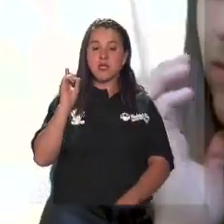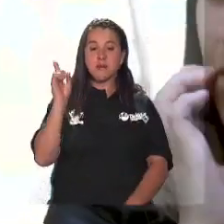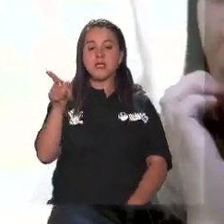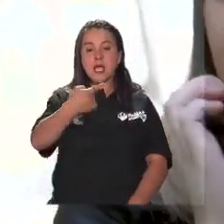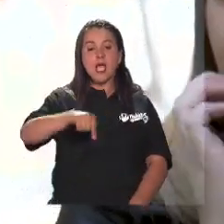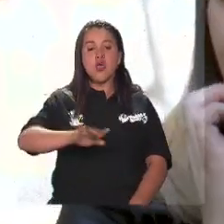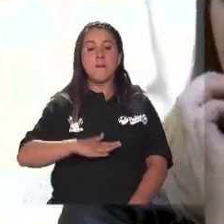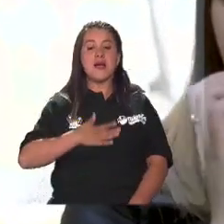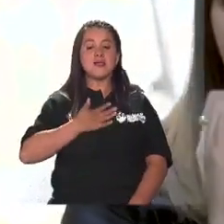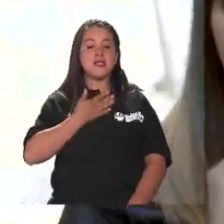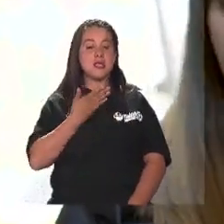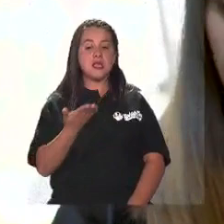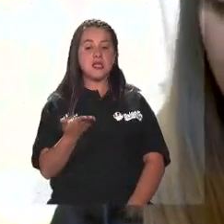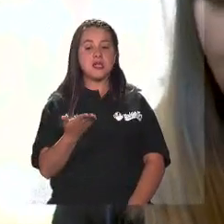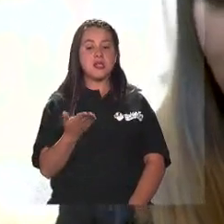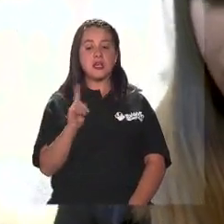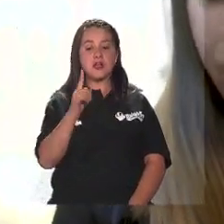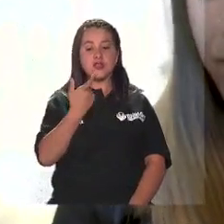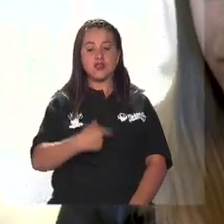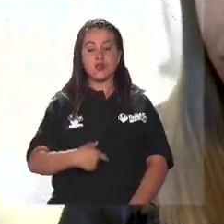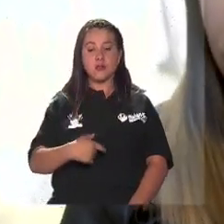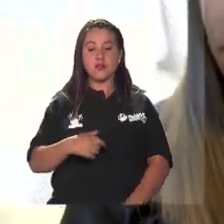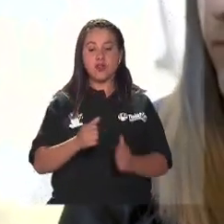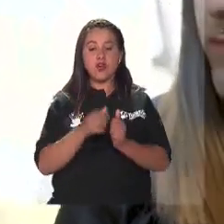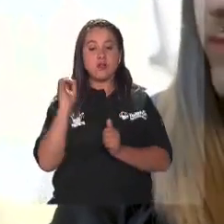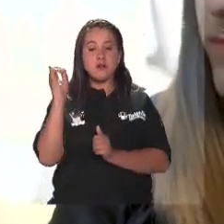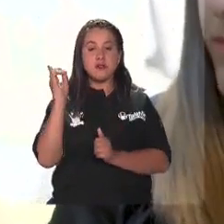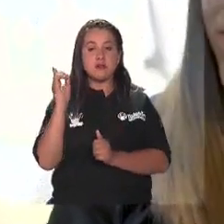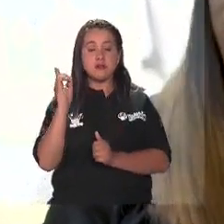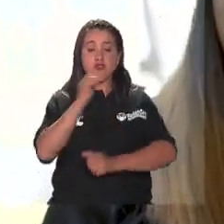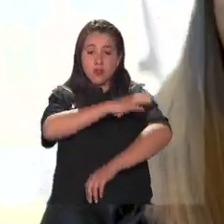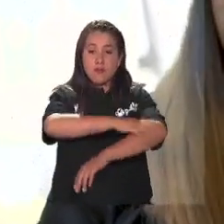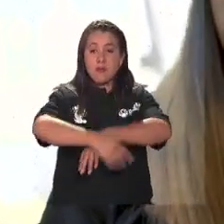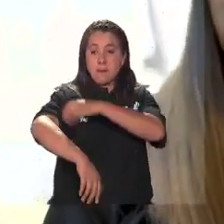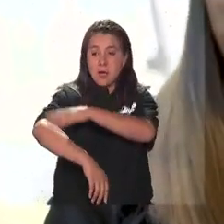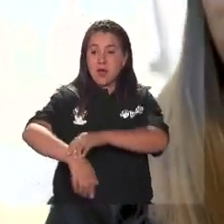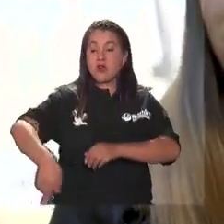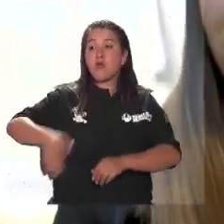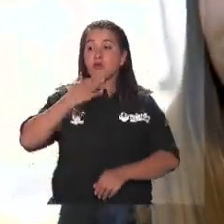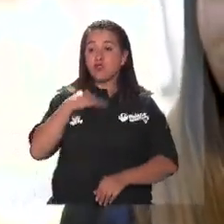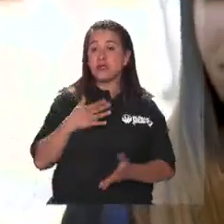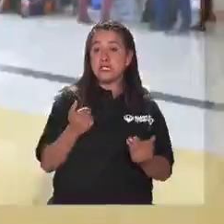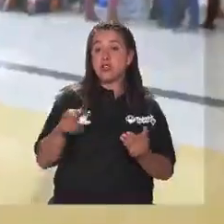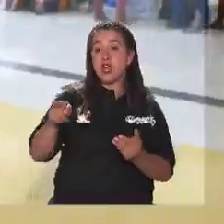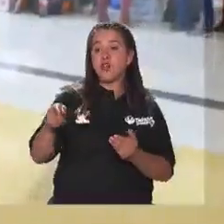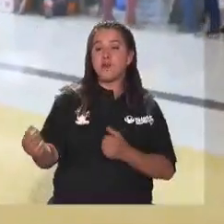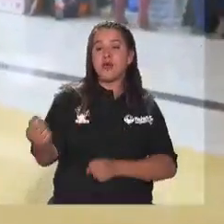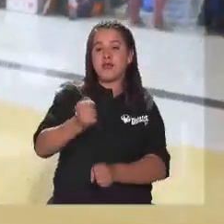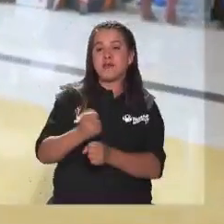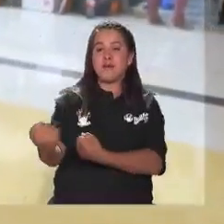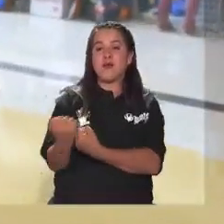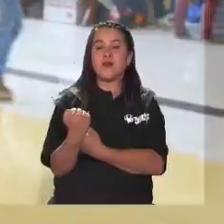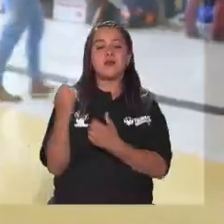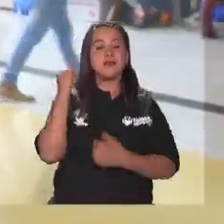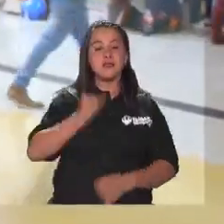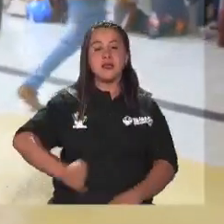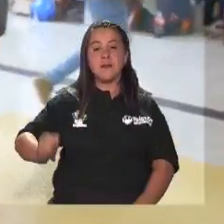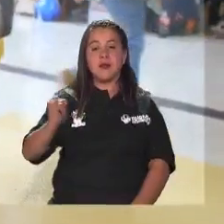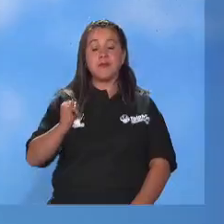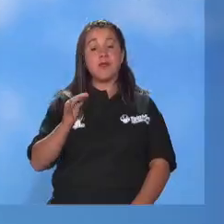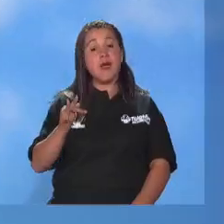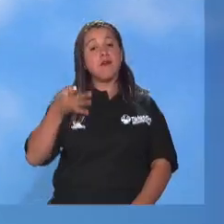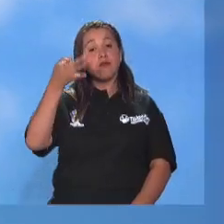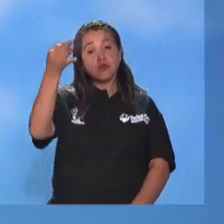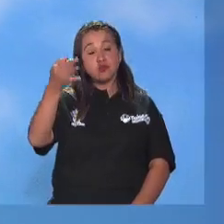me hacen sentir que no soy una persona con discapacidad y son mis manos. Cuando los necesito están ahí y me ayudan siempre. Yo a futuro quiero